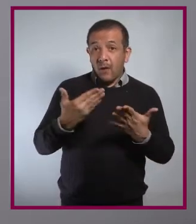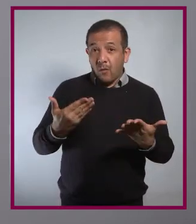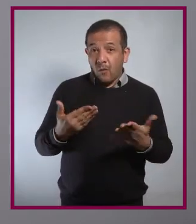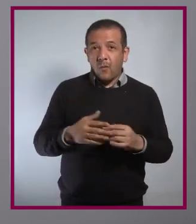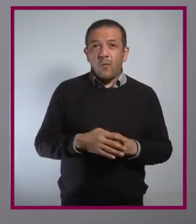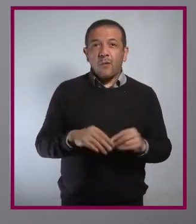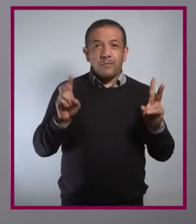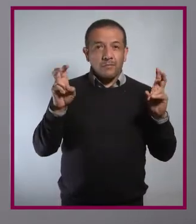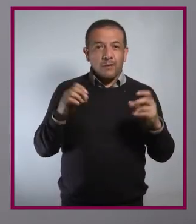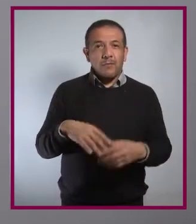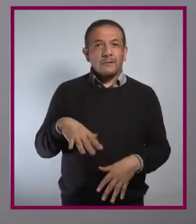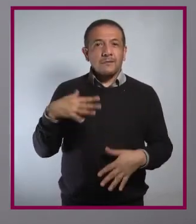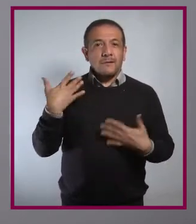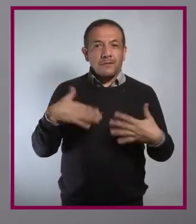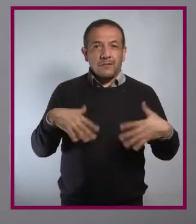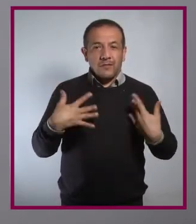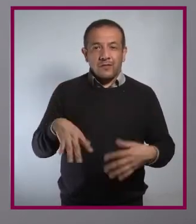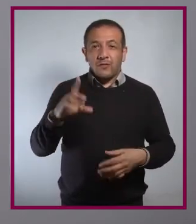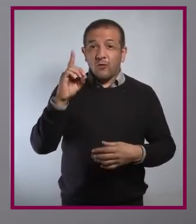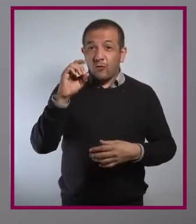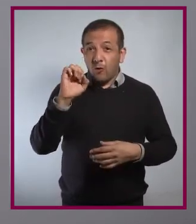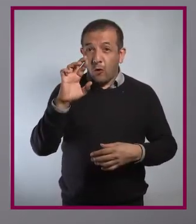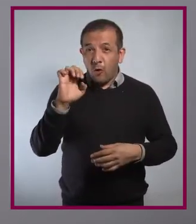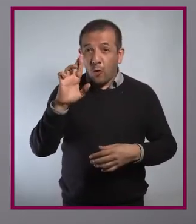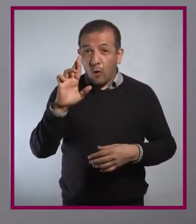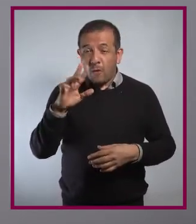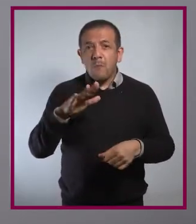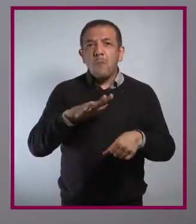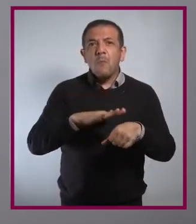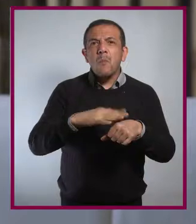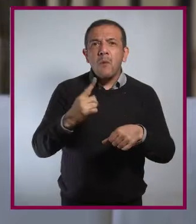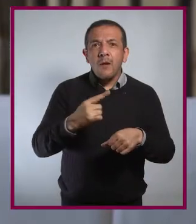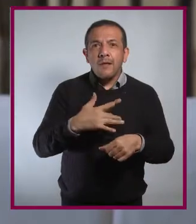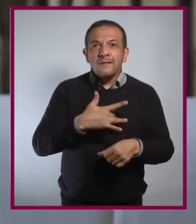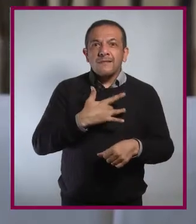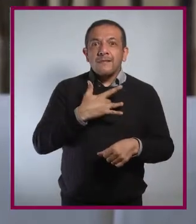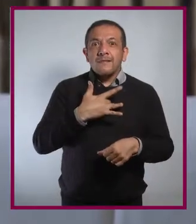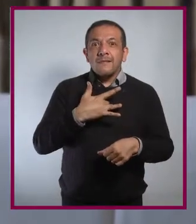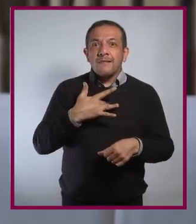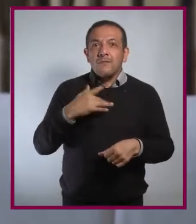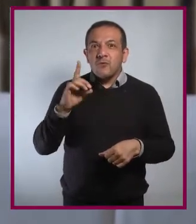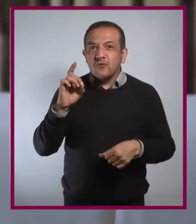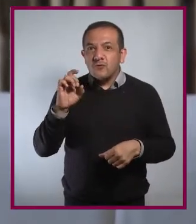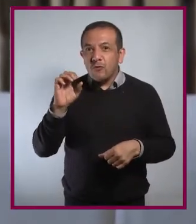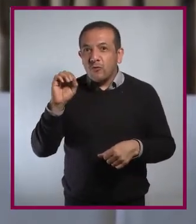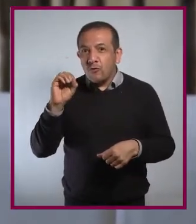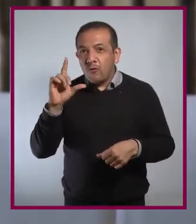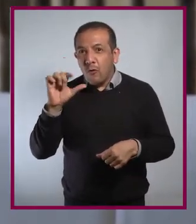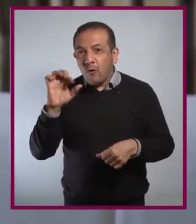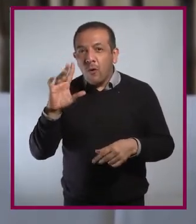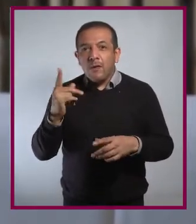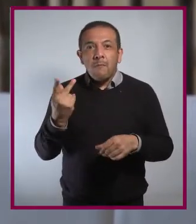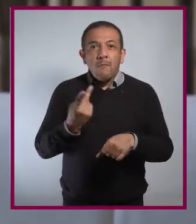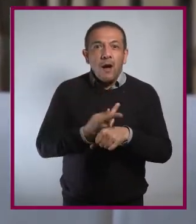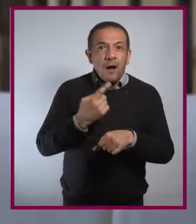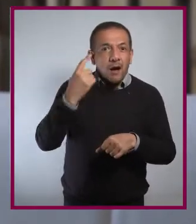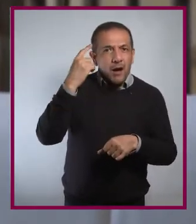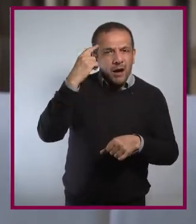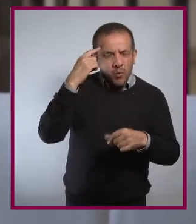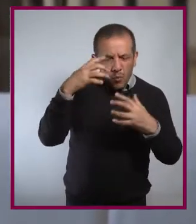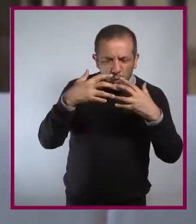dolor. ¿Qué es? ¿Por qué lo sentimos? ¿Qué pasa en nuestro cerebro cuando algo nos